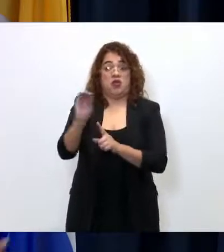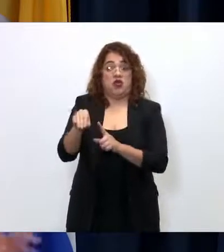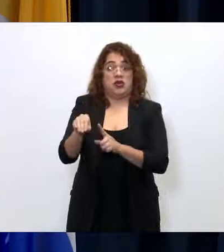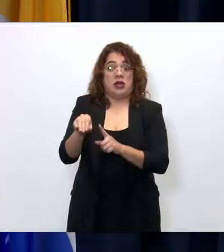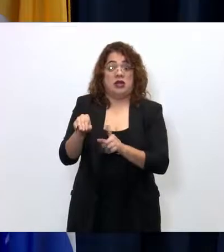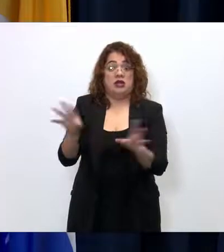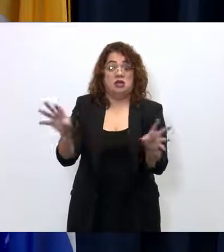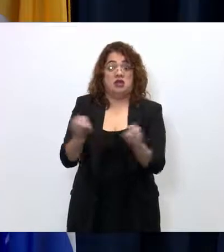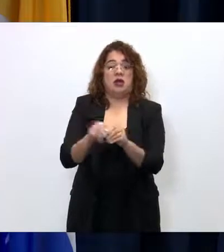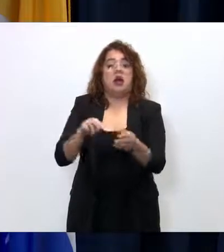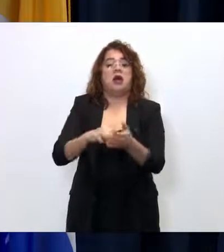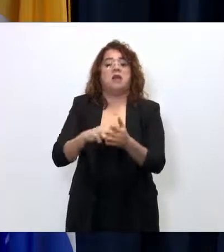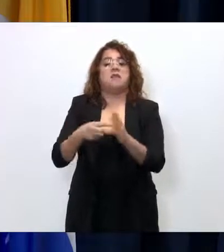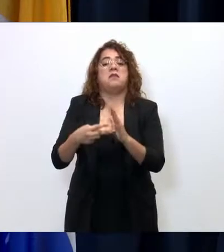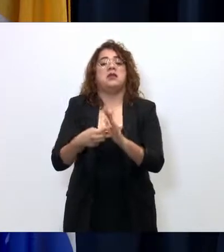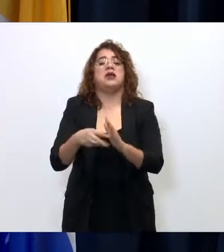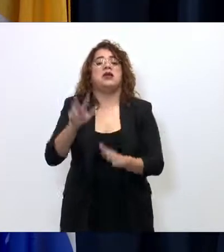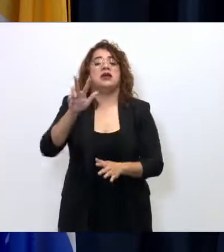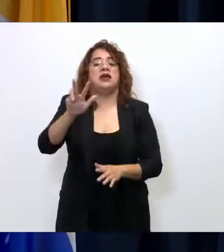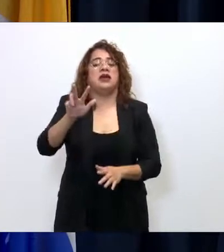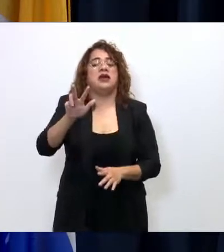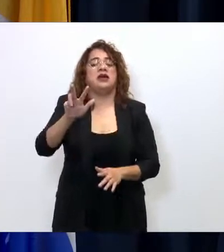eso en todos los residentes es un